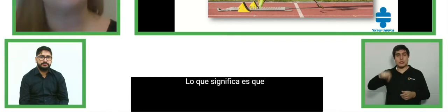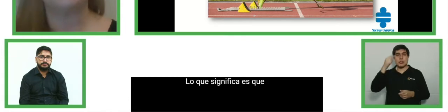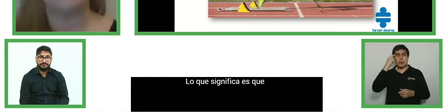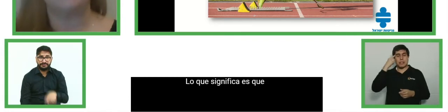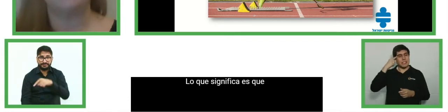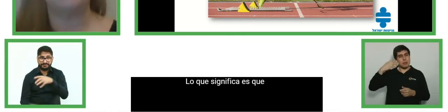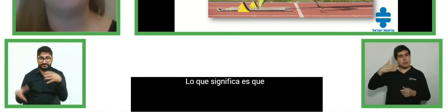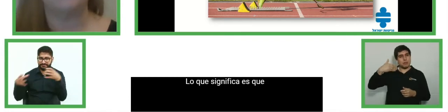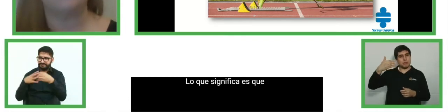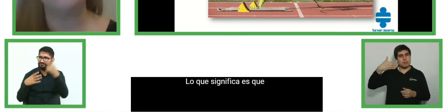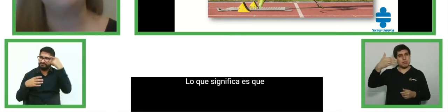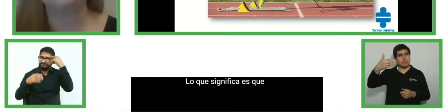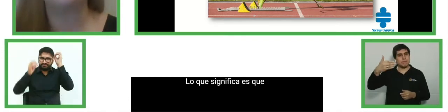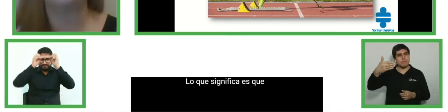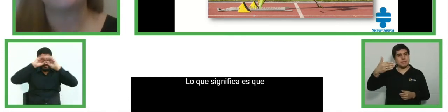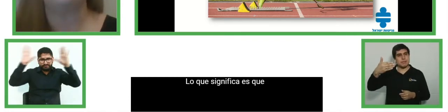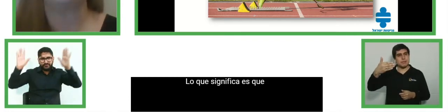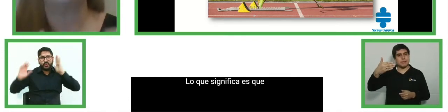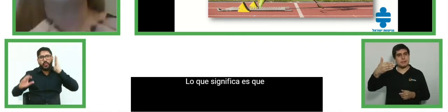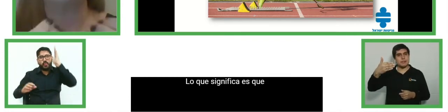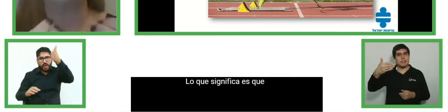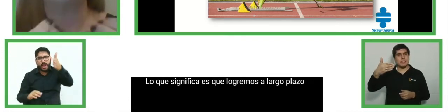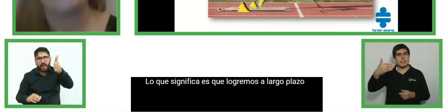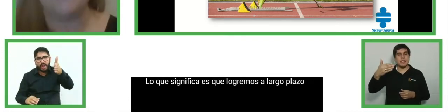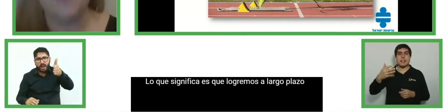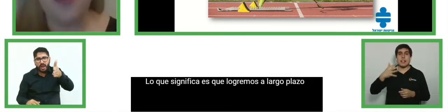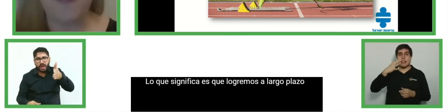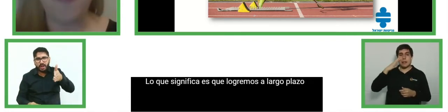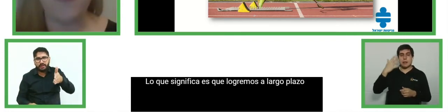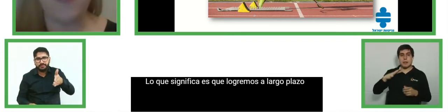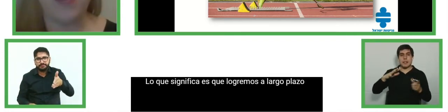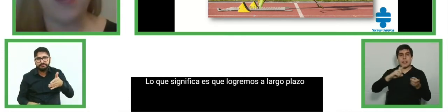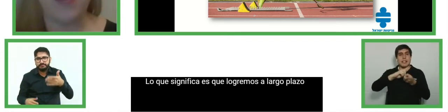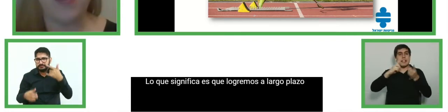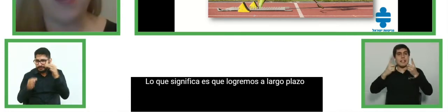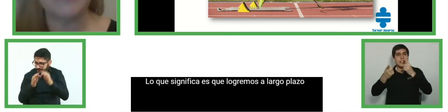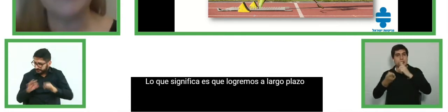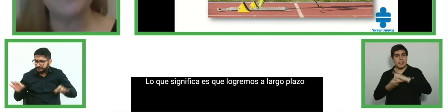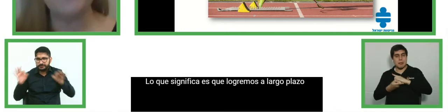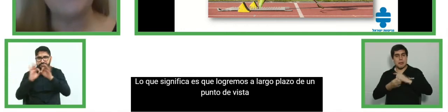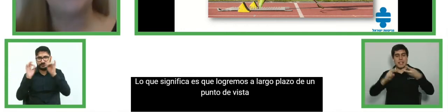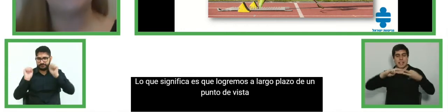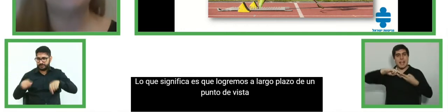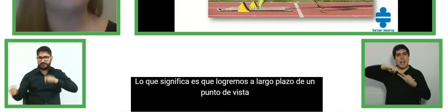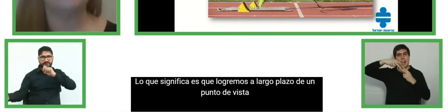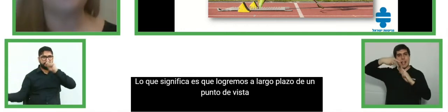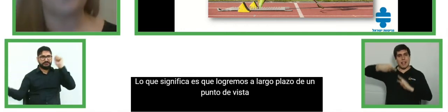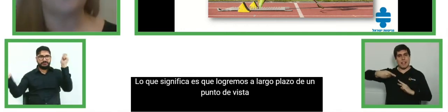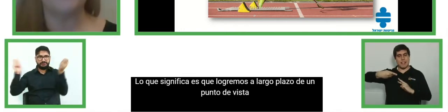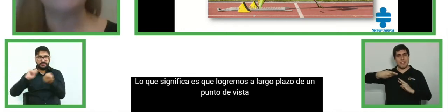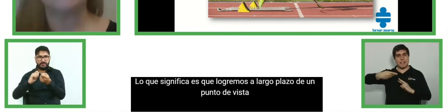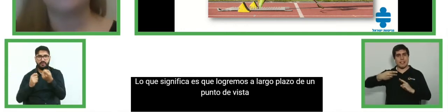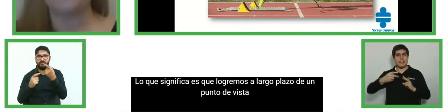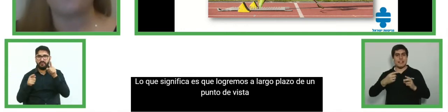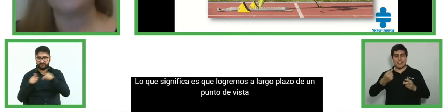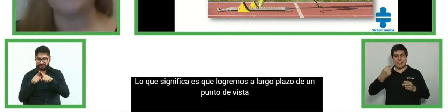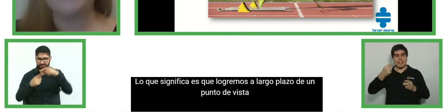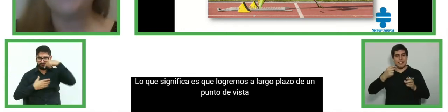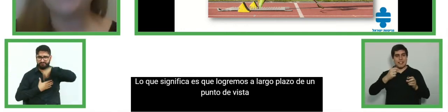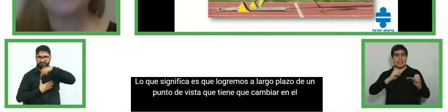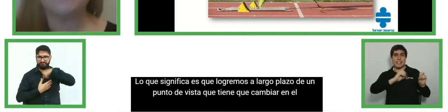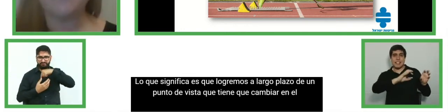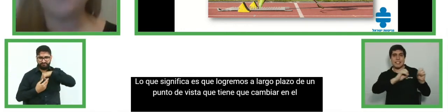lo vemos desde un punto de vista que tiene que cambiar en el ADN del sistema de educación.